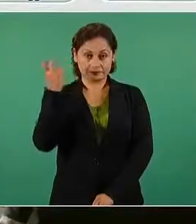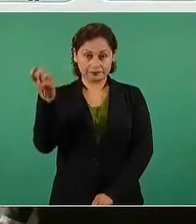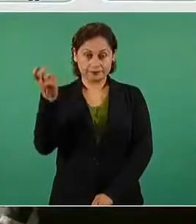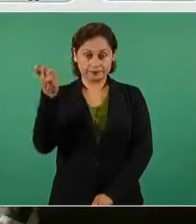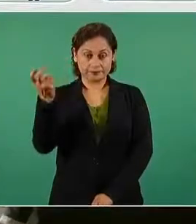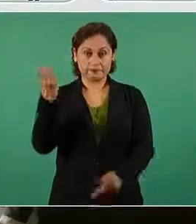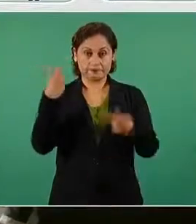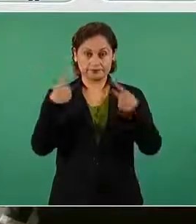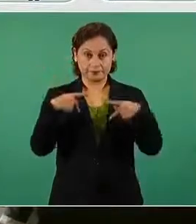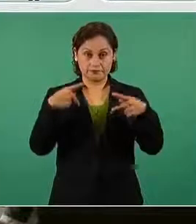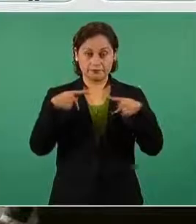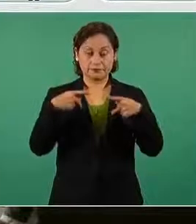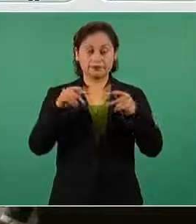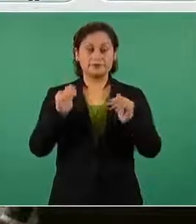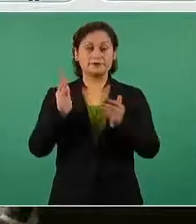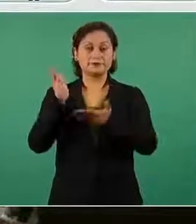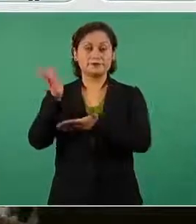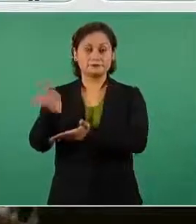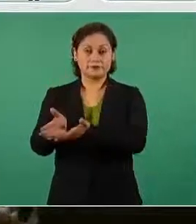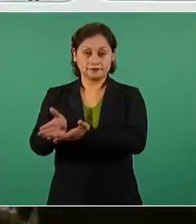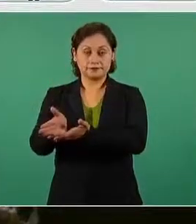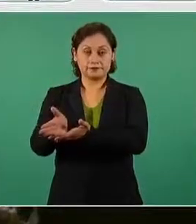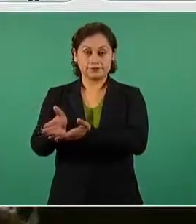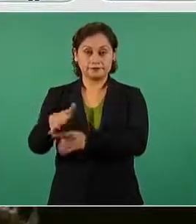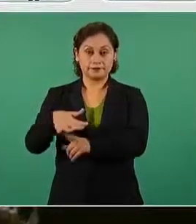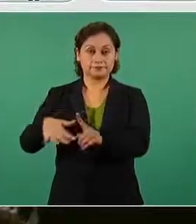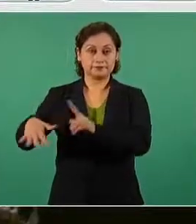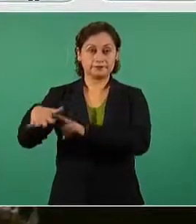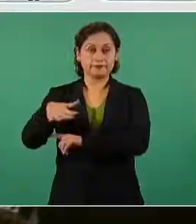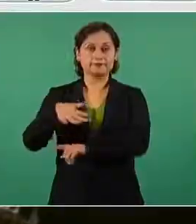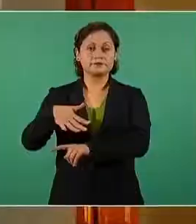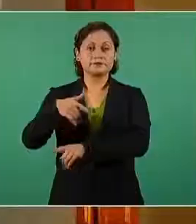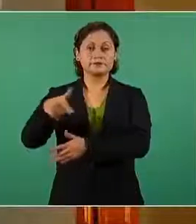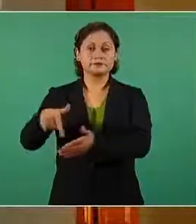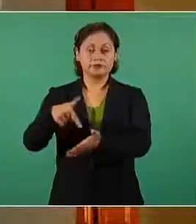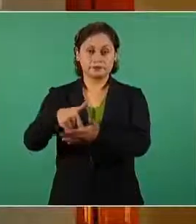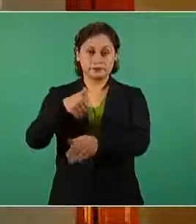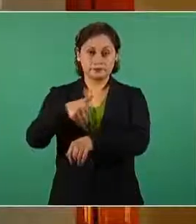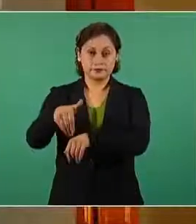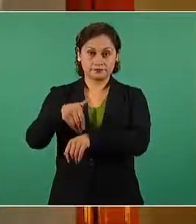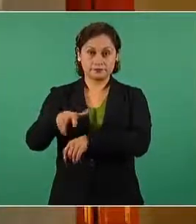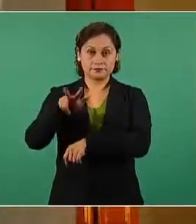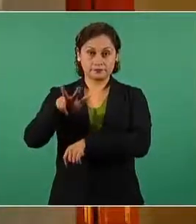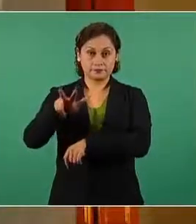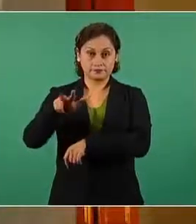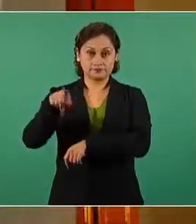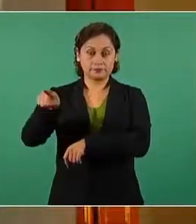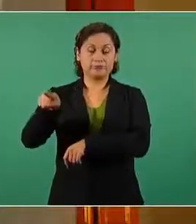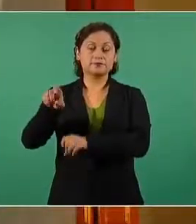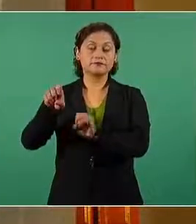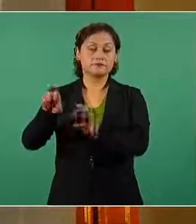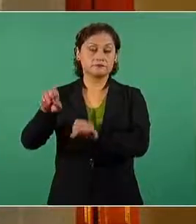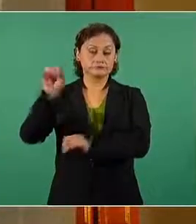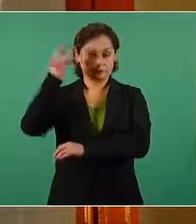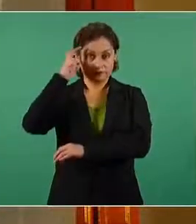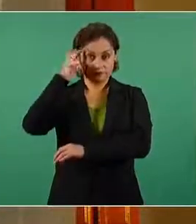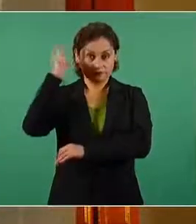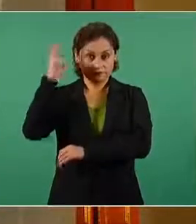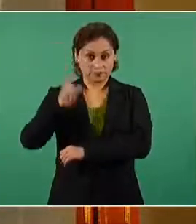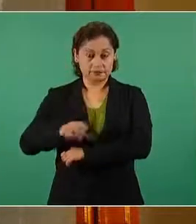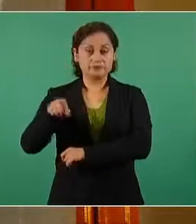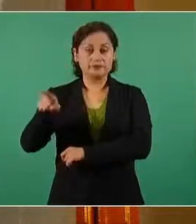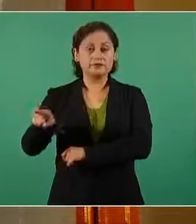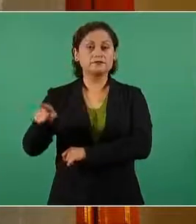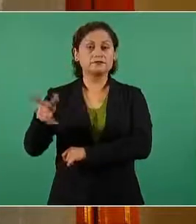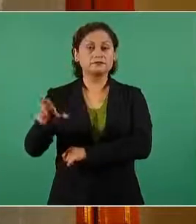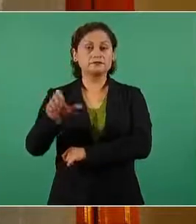efectivos que tiene ahí la 18 zona militar, que tiene su sede en Pachuca, son 690 elementos. De la Guardia